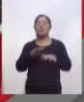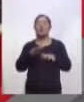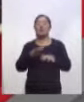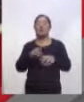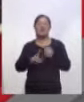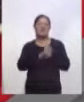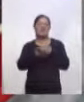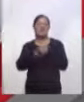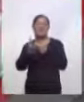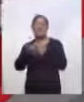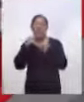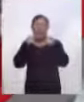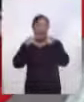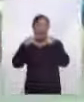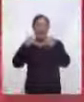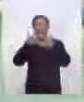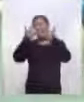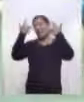historia.